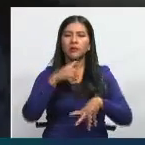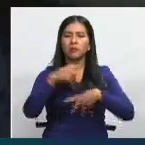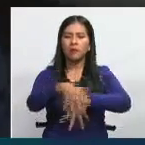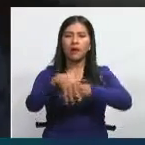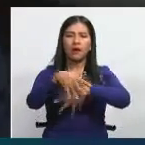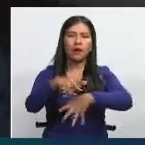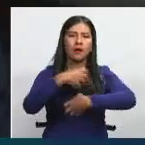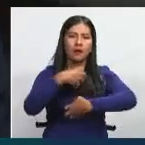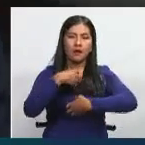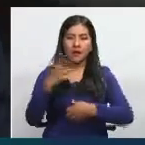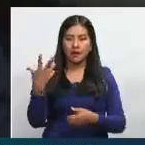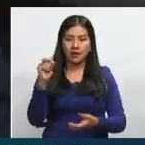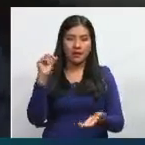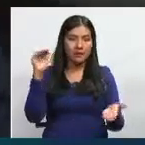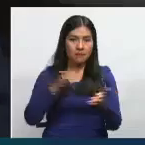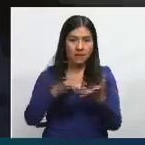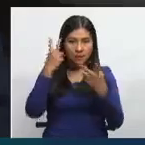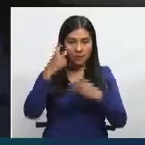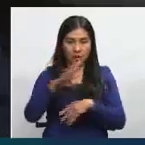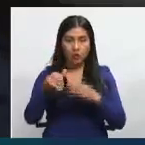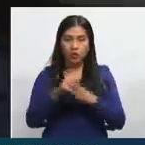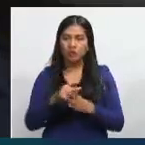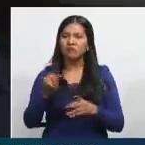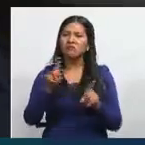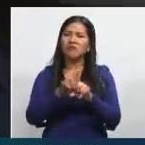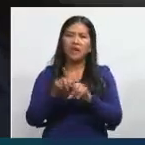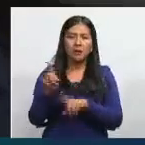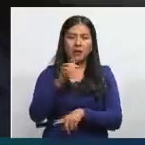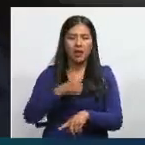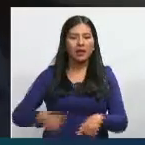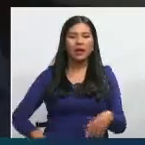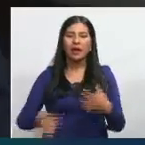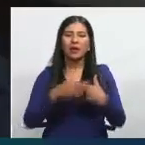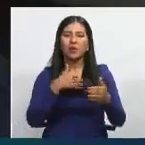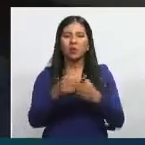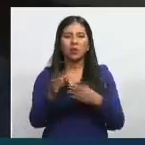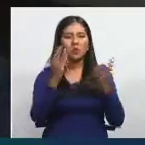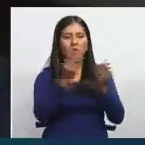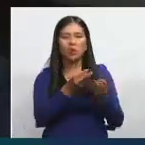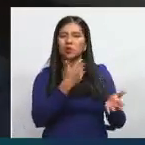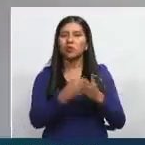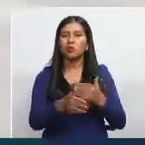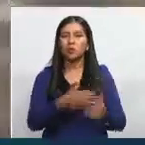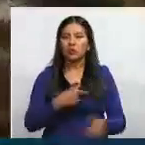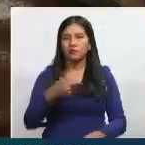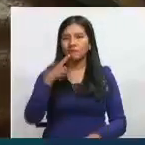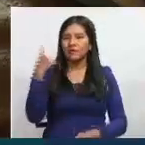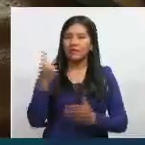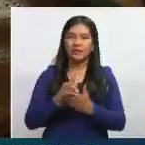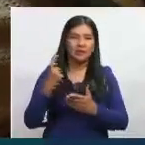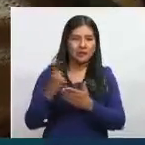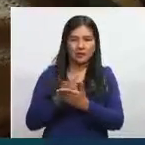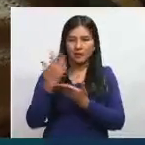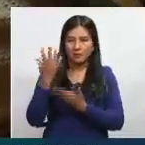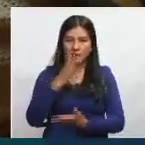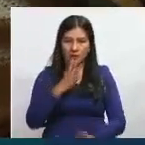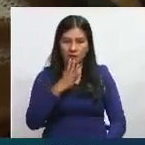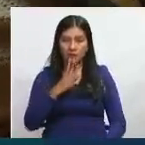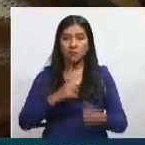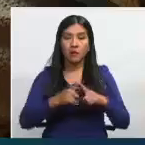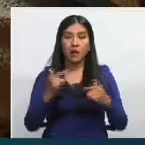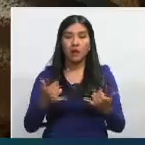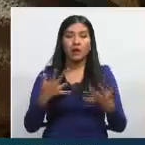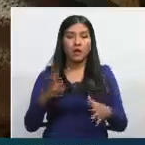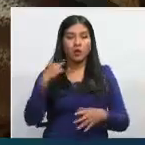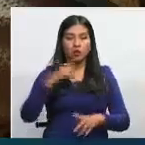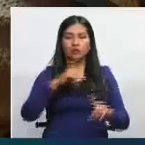Más de 30.000 papás que hemos salido a las calles. El año pasado igual ha minimizado. Ahora igual está minimizando nuestra movilización. Bolivia TV consultó a los padres de